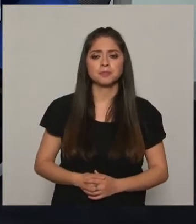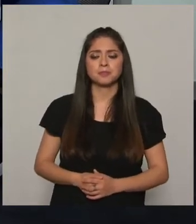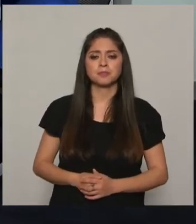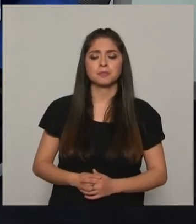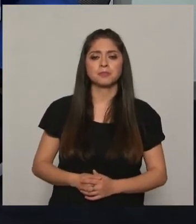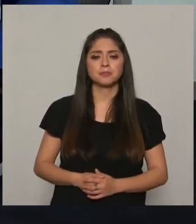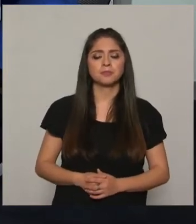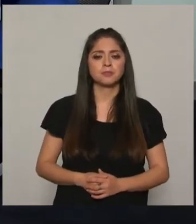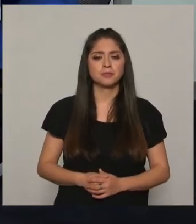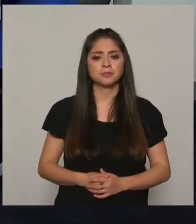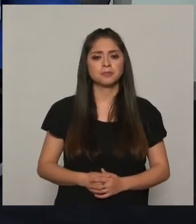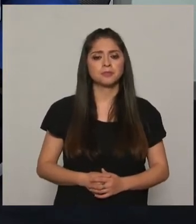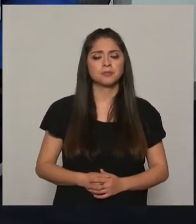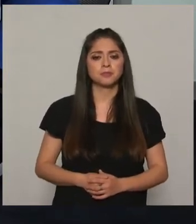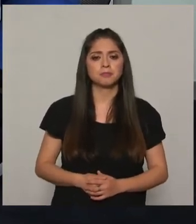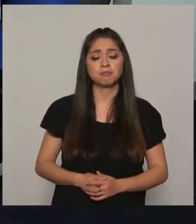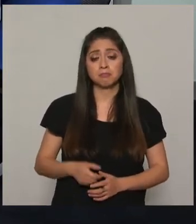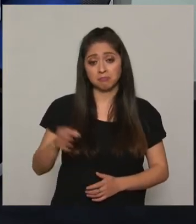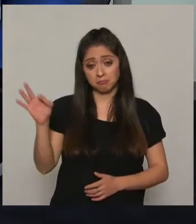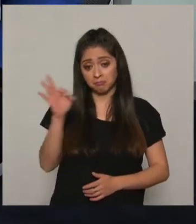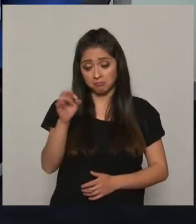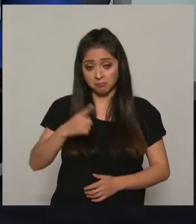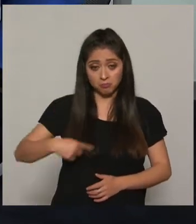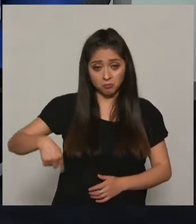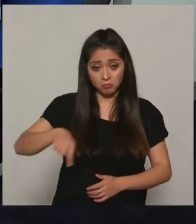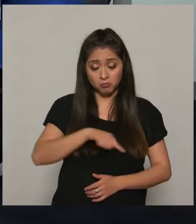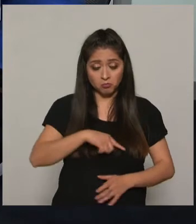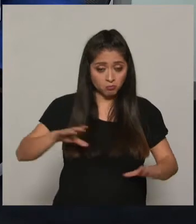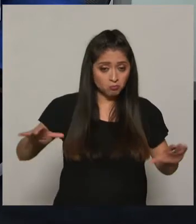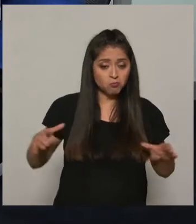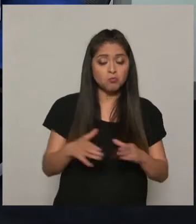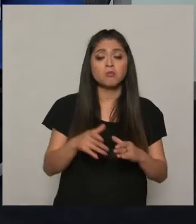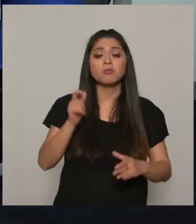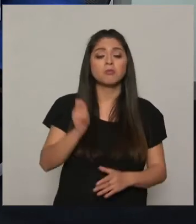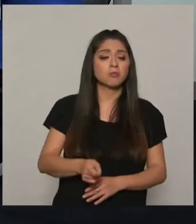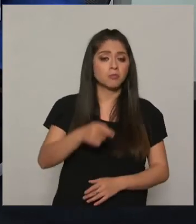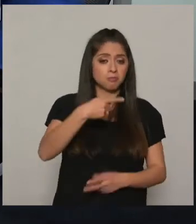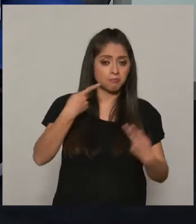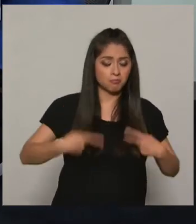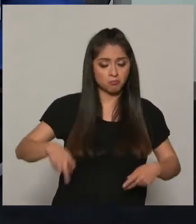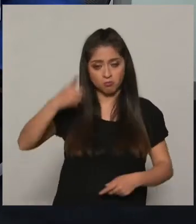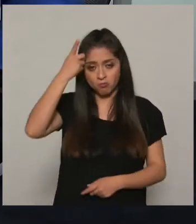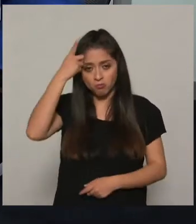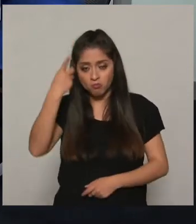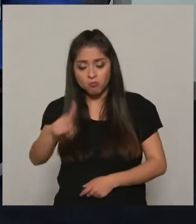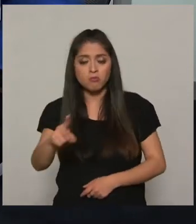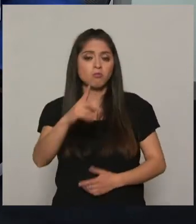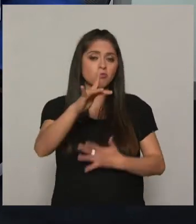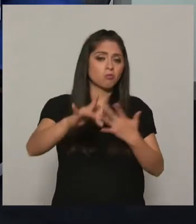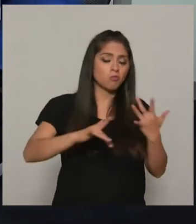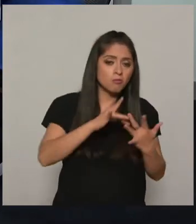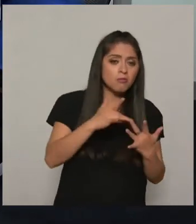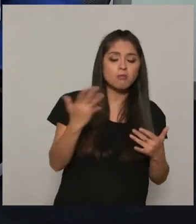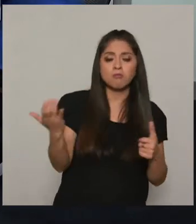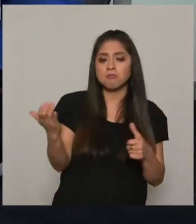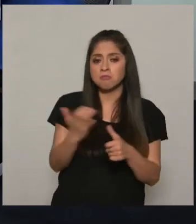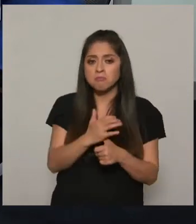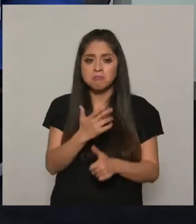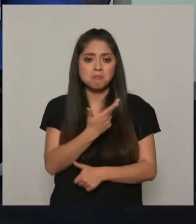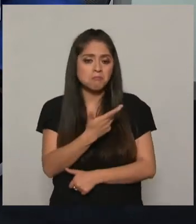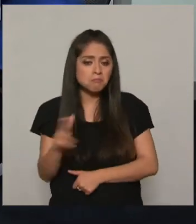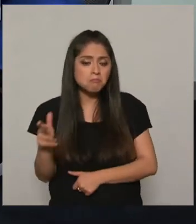ver de qué otras maneras se pueden involucrar los dueños de estos antros, de estos negocios, de estos establecimientos mercantiles